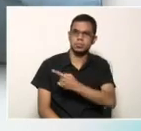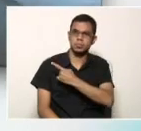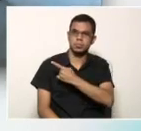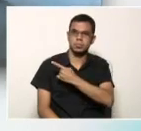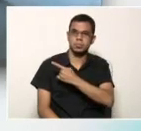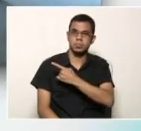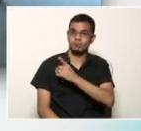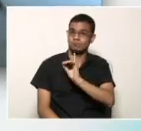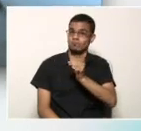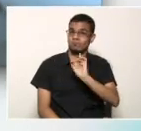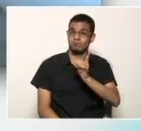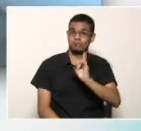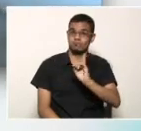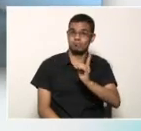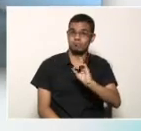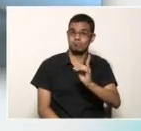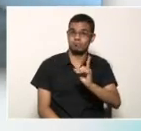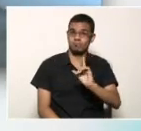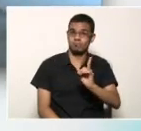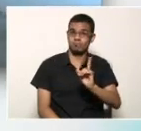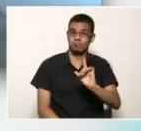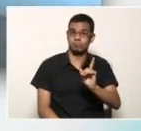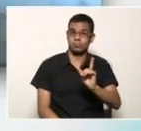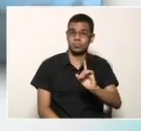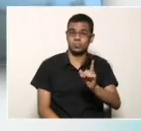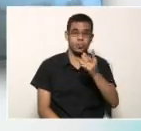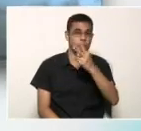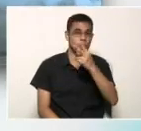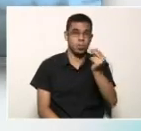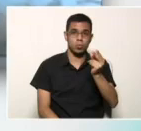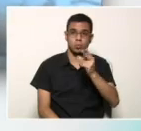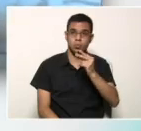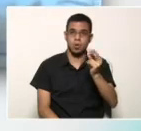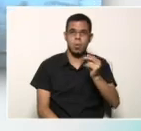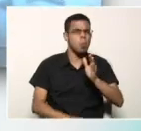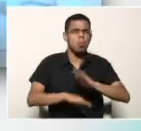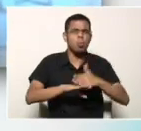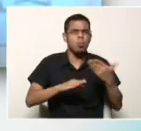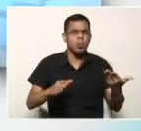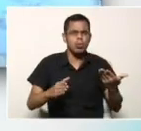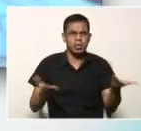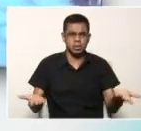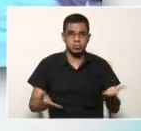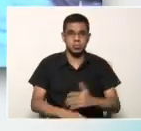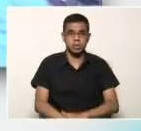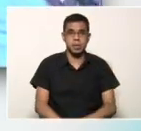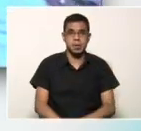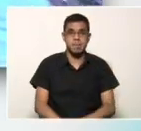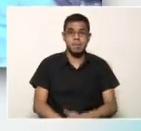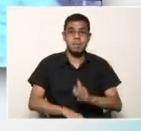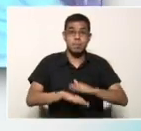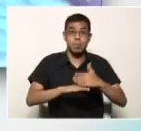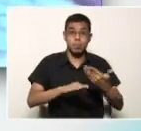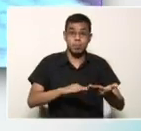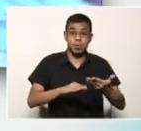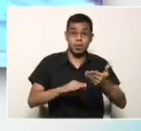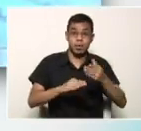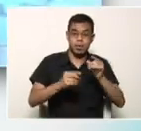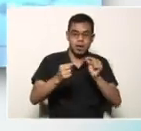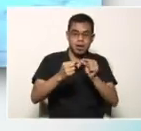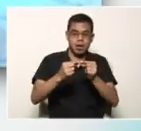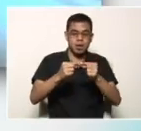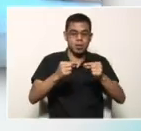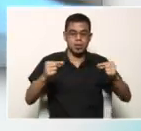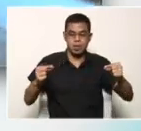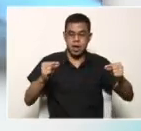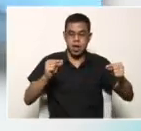ser utilizados. Estos tipos de destornilladores no deben ser utilizados. ¿Por qué no deben de ser utilizados? Porque las puntas de estos